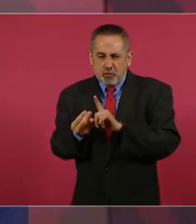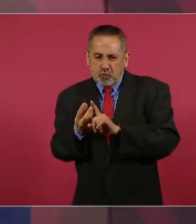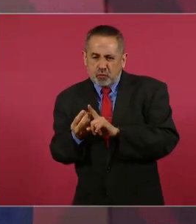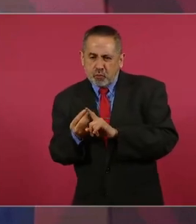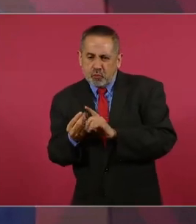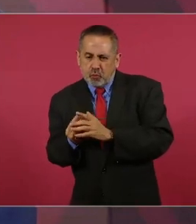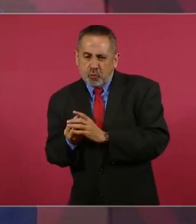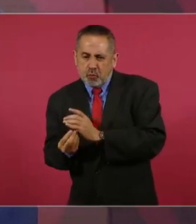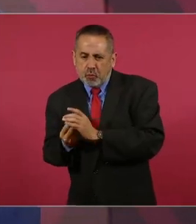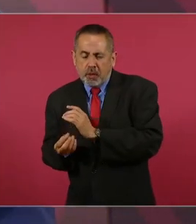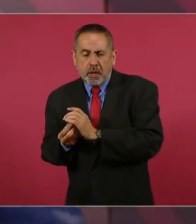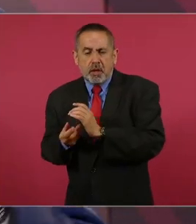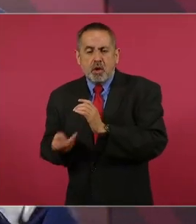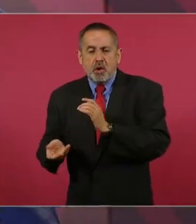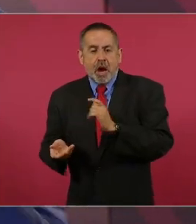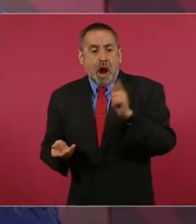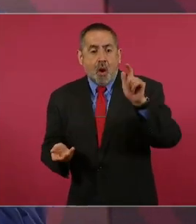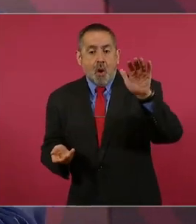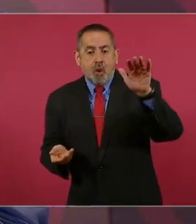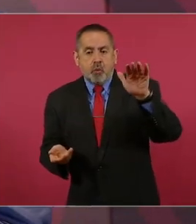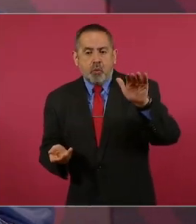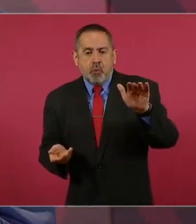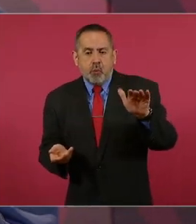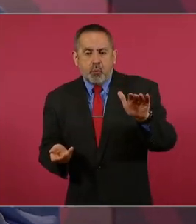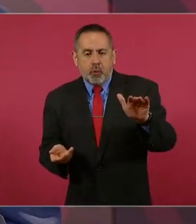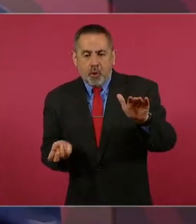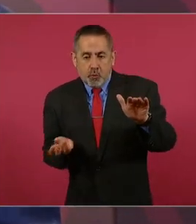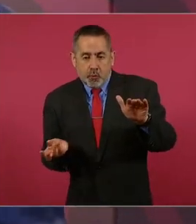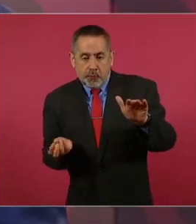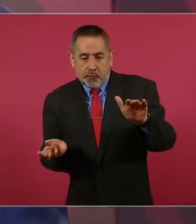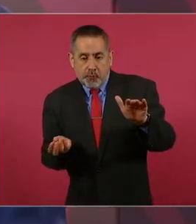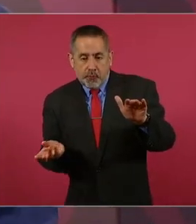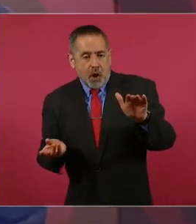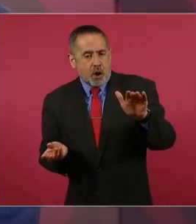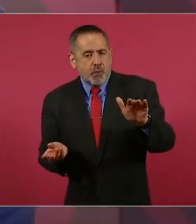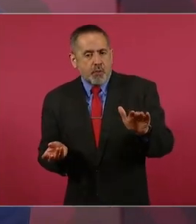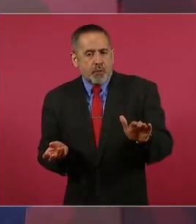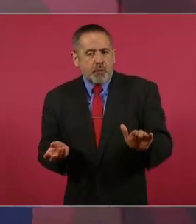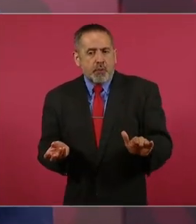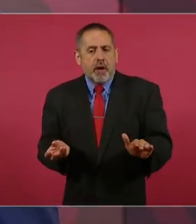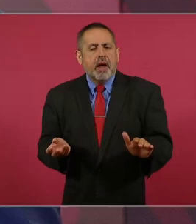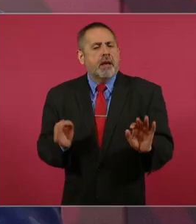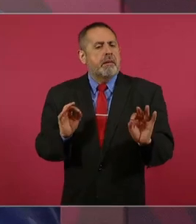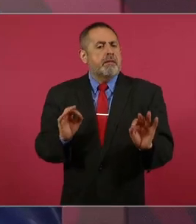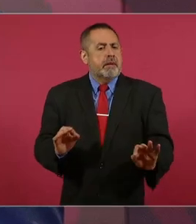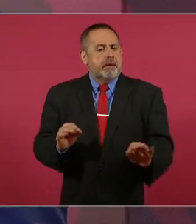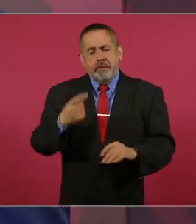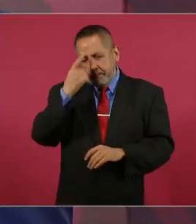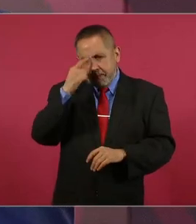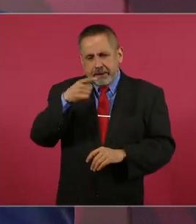adaptación y toda la obra para tener